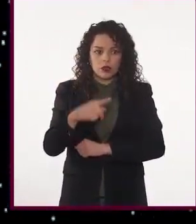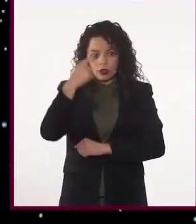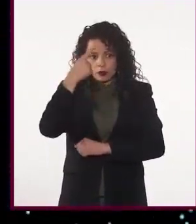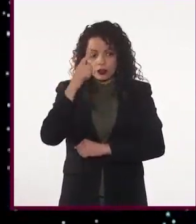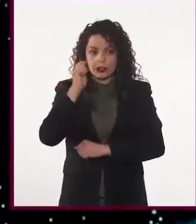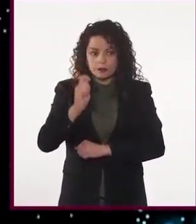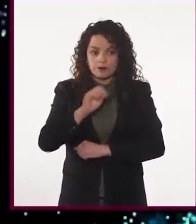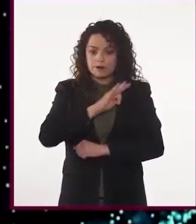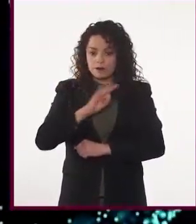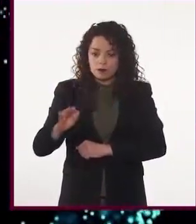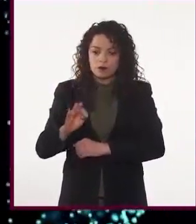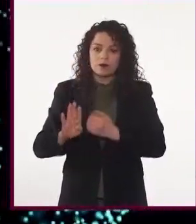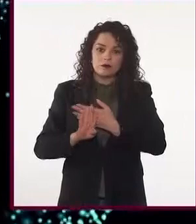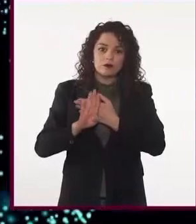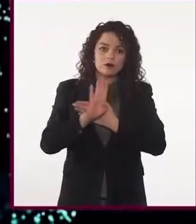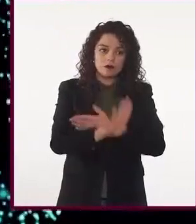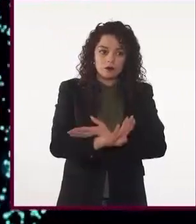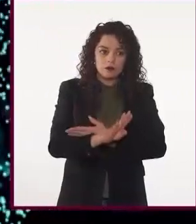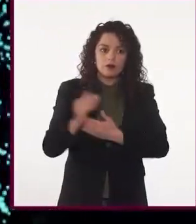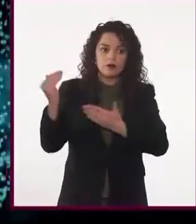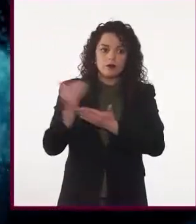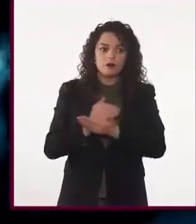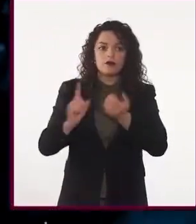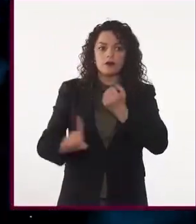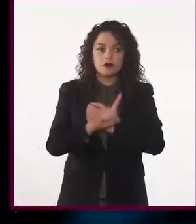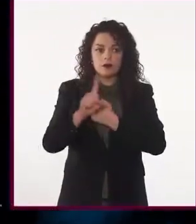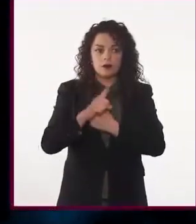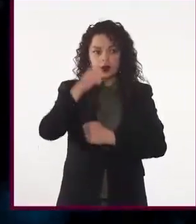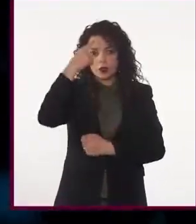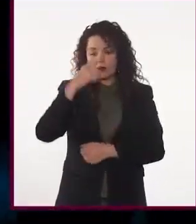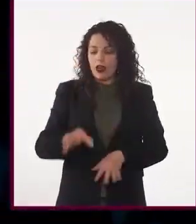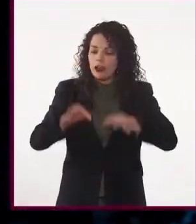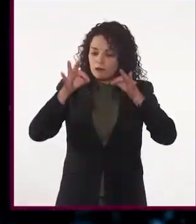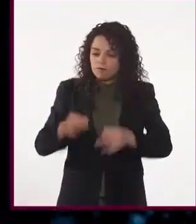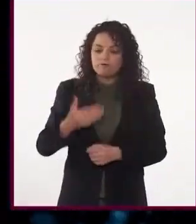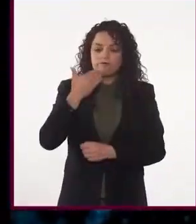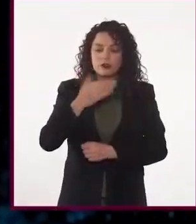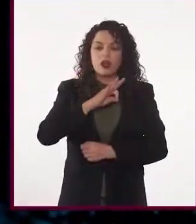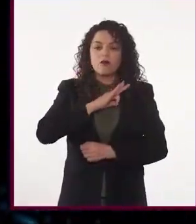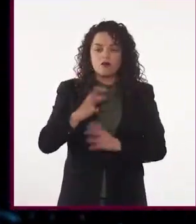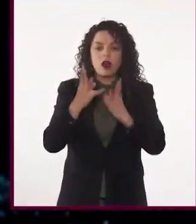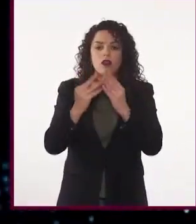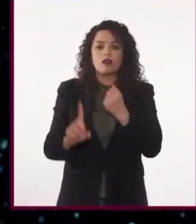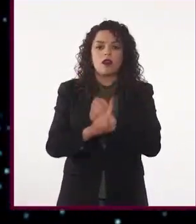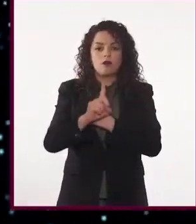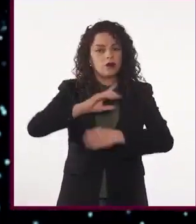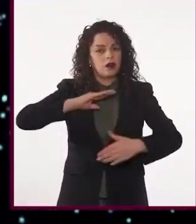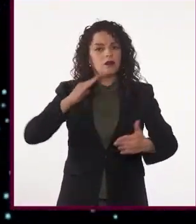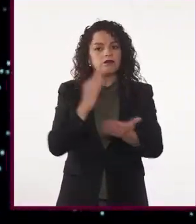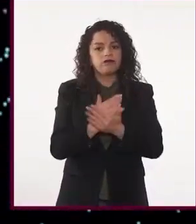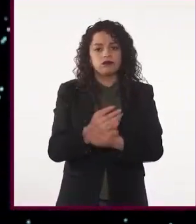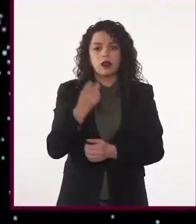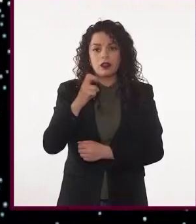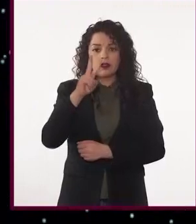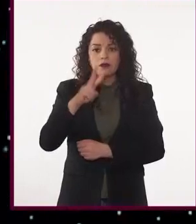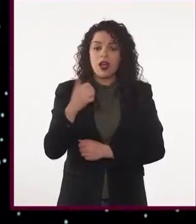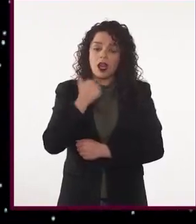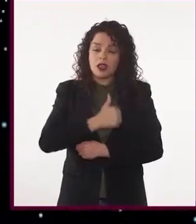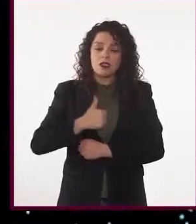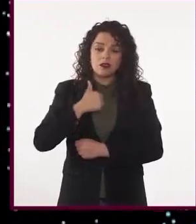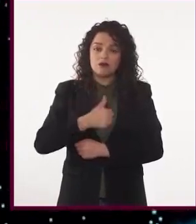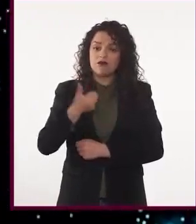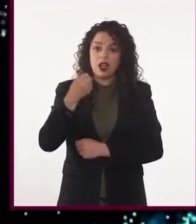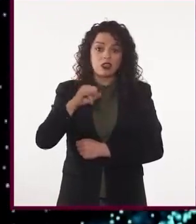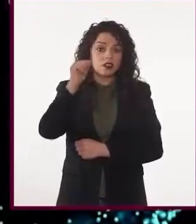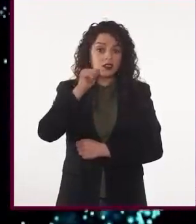el objetivo de lograr mitigar esta problemática y buscar soluciones reales que paren esta situación que lamentablemente es